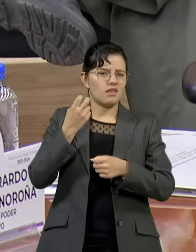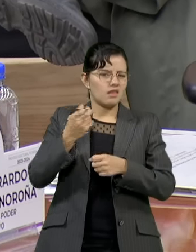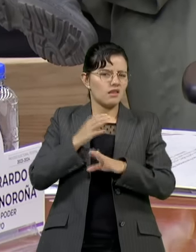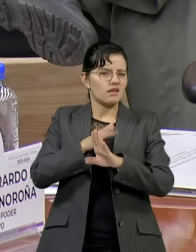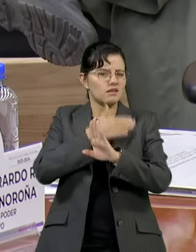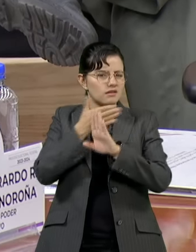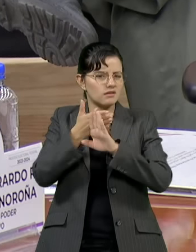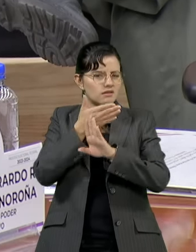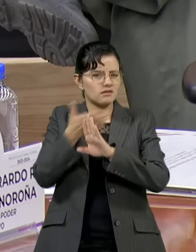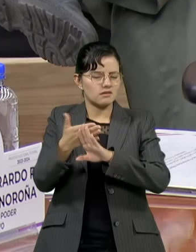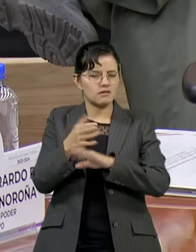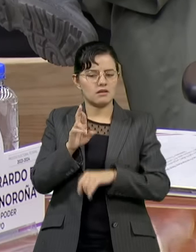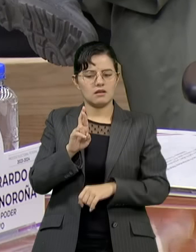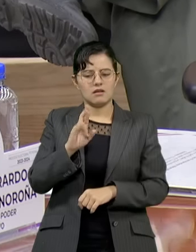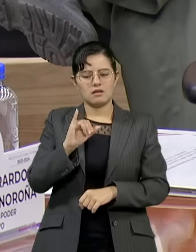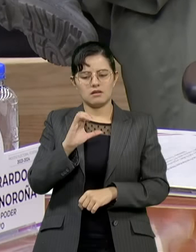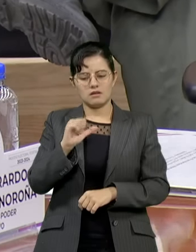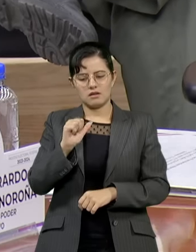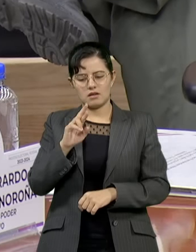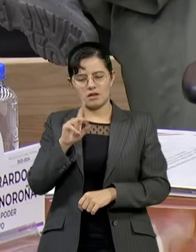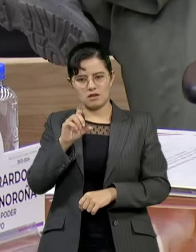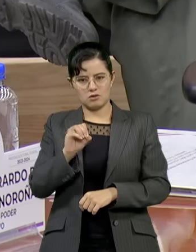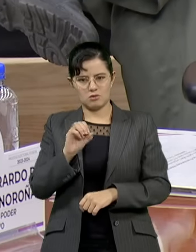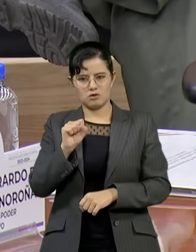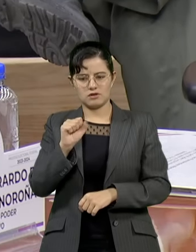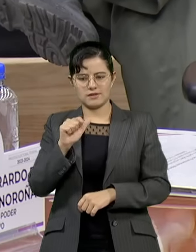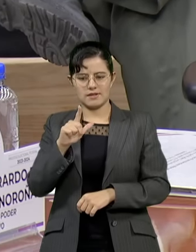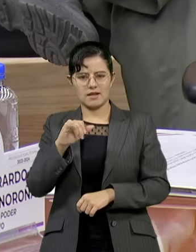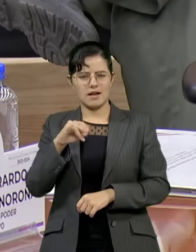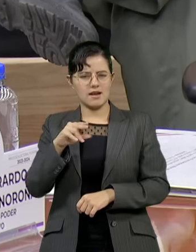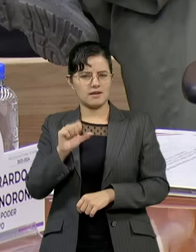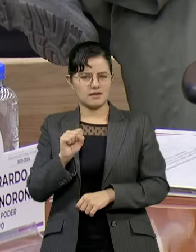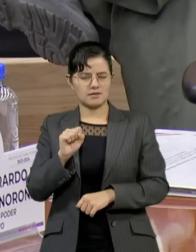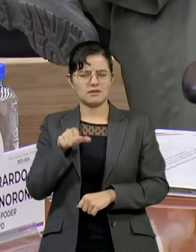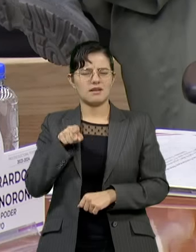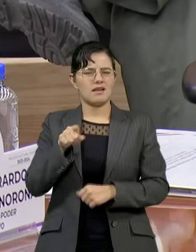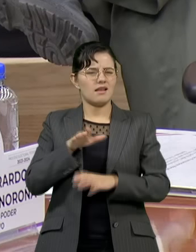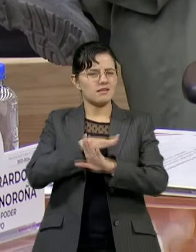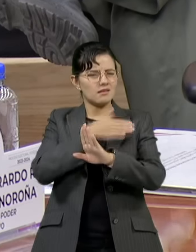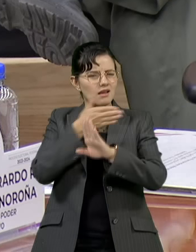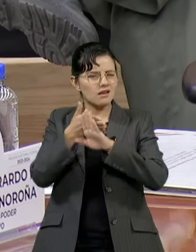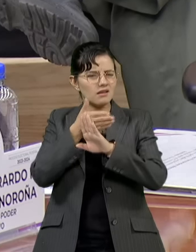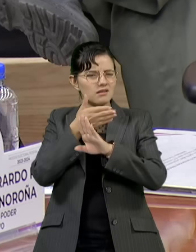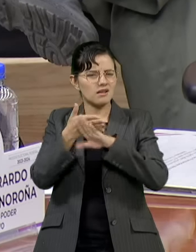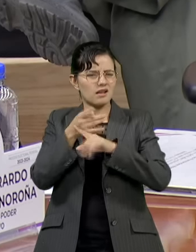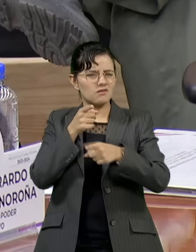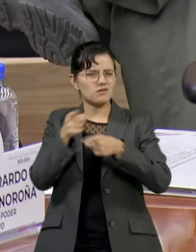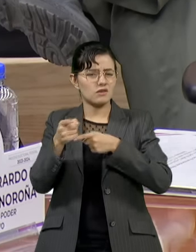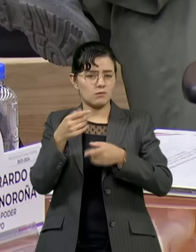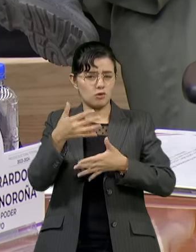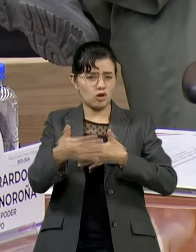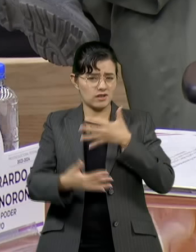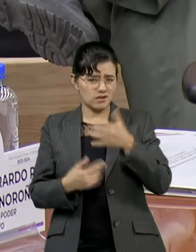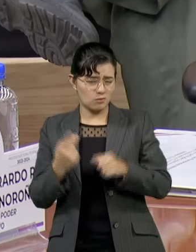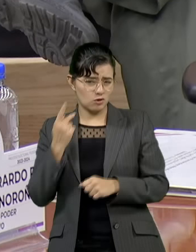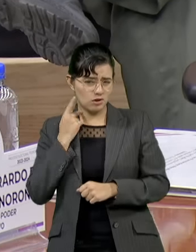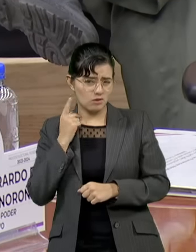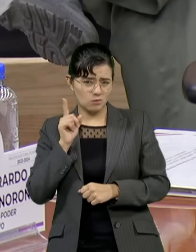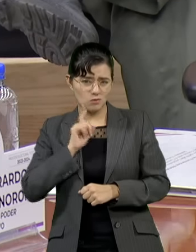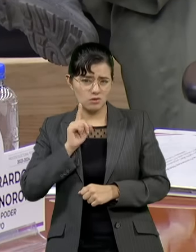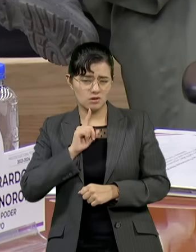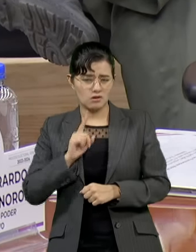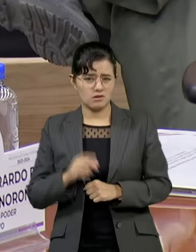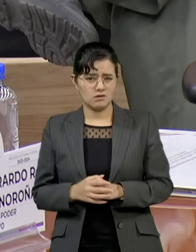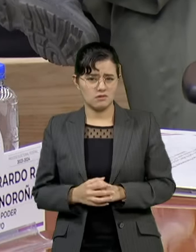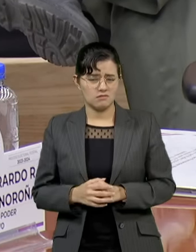Ricardo Salinas pliego es un patano que se la ha pasado no con violencia política de género aquí de eso no dice